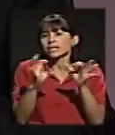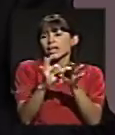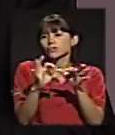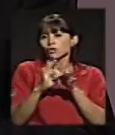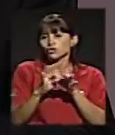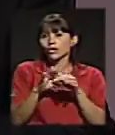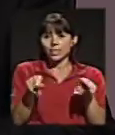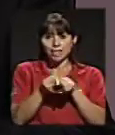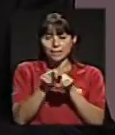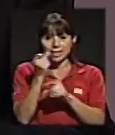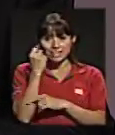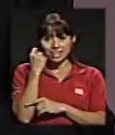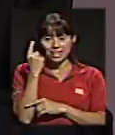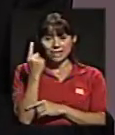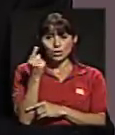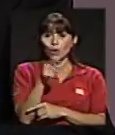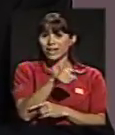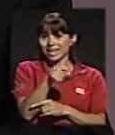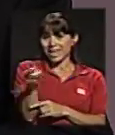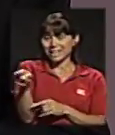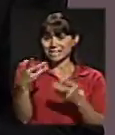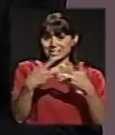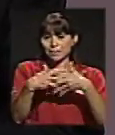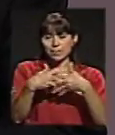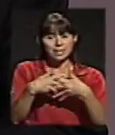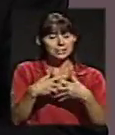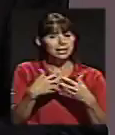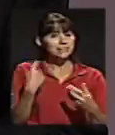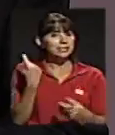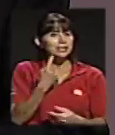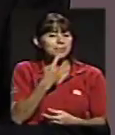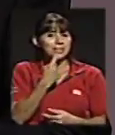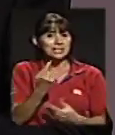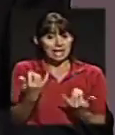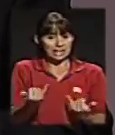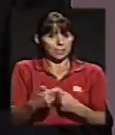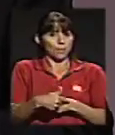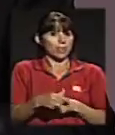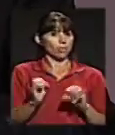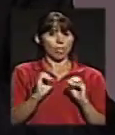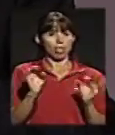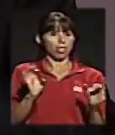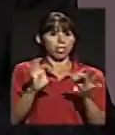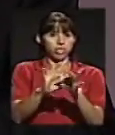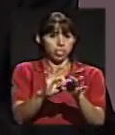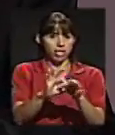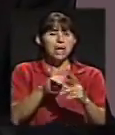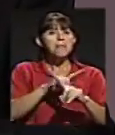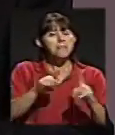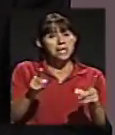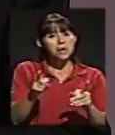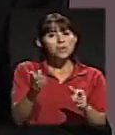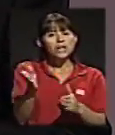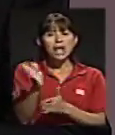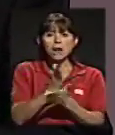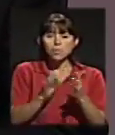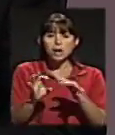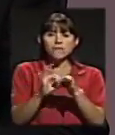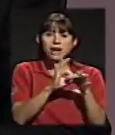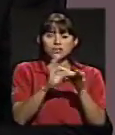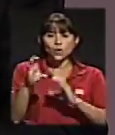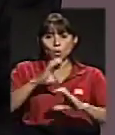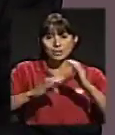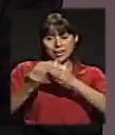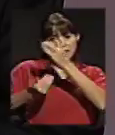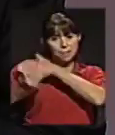además que estas empresas han insistido en que en este momento no tienen vínculos, pero que ha habido alguna relación comercial en el